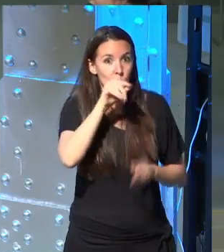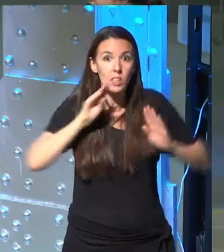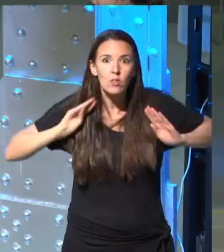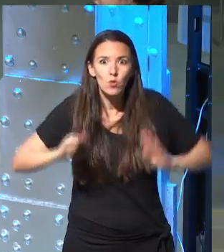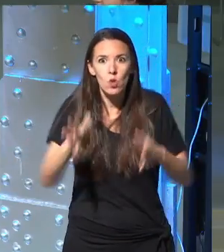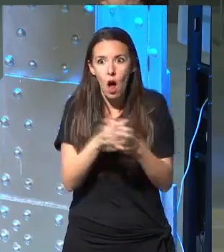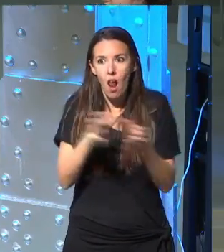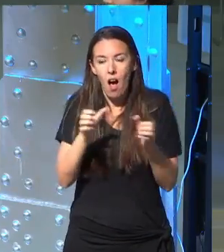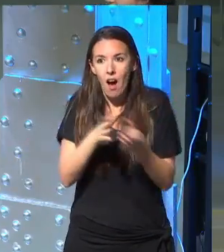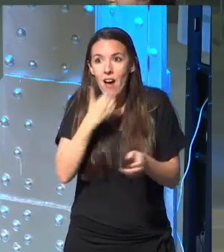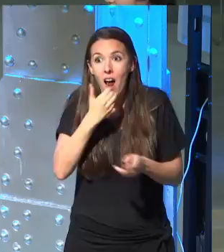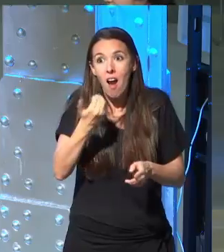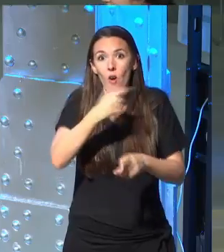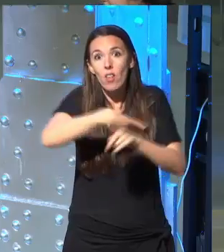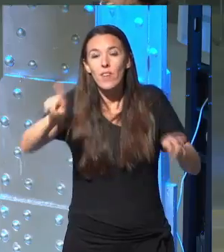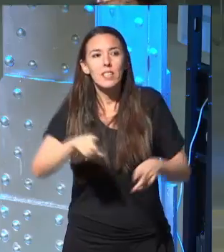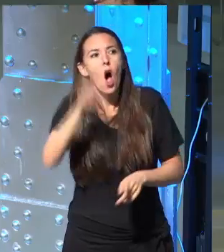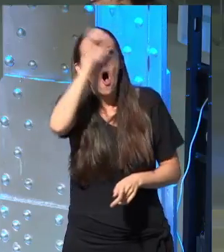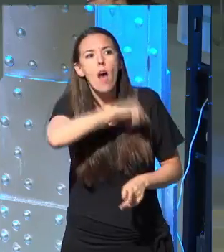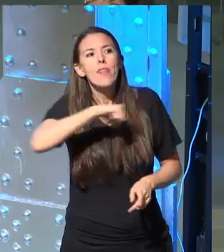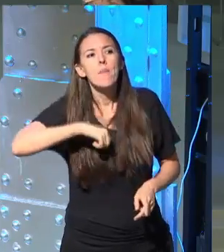su frescura? ¿Qué opinas de la independencia?